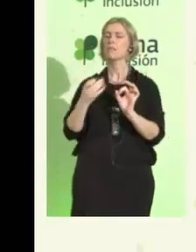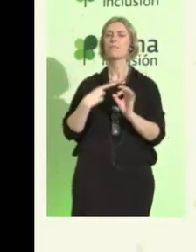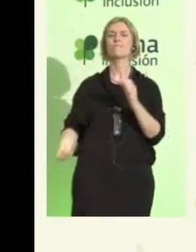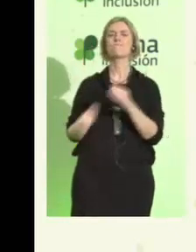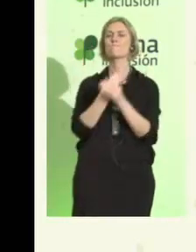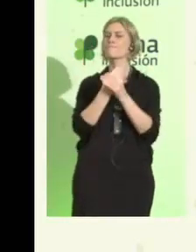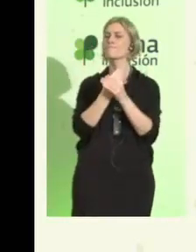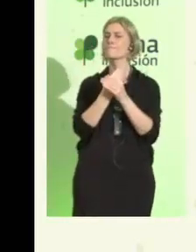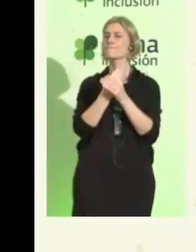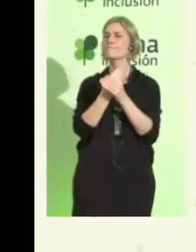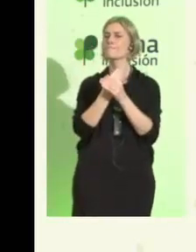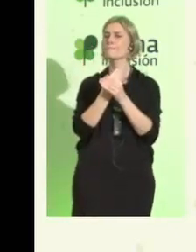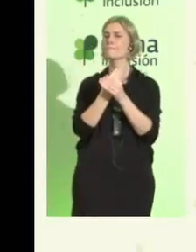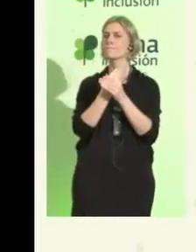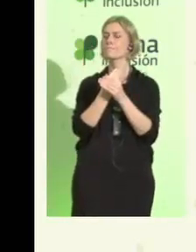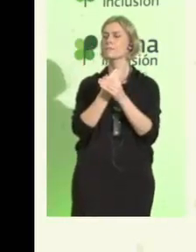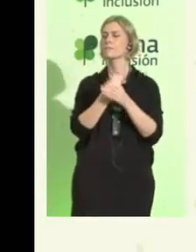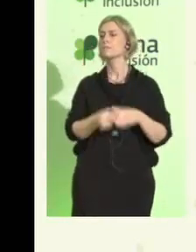culo.